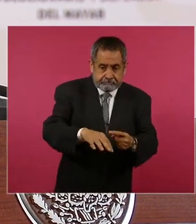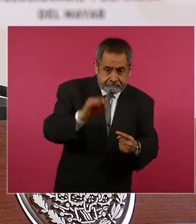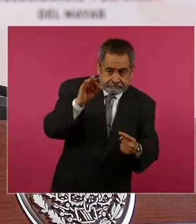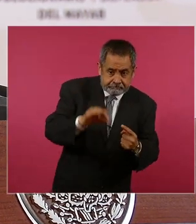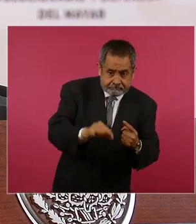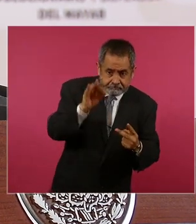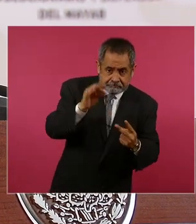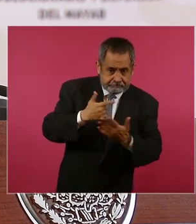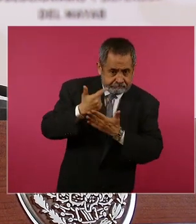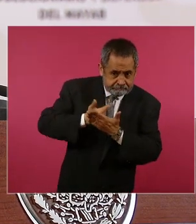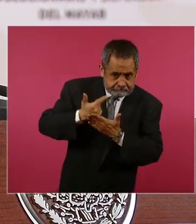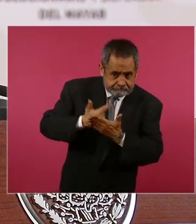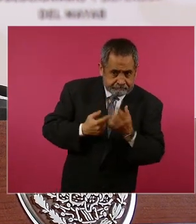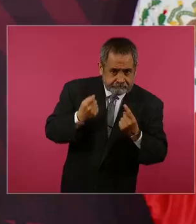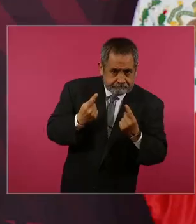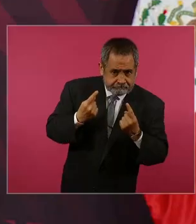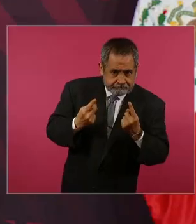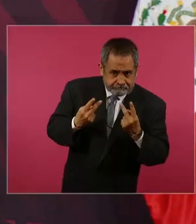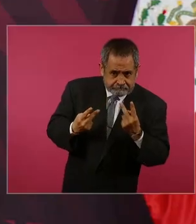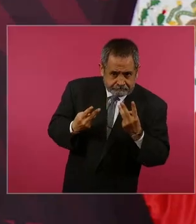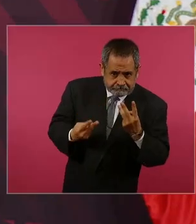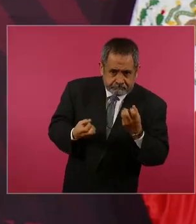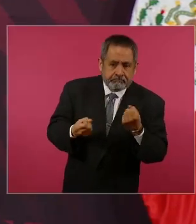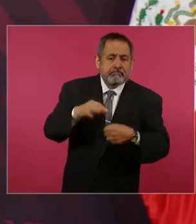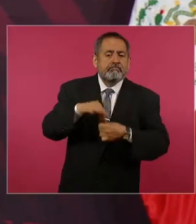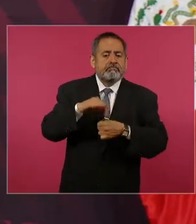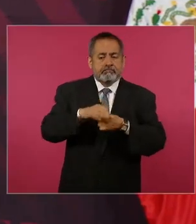De todas formas,